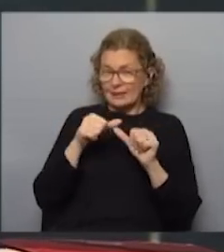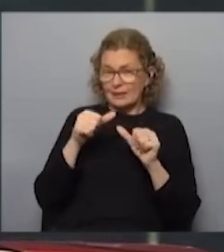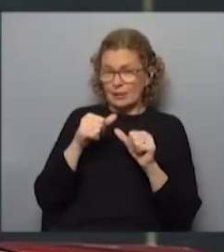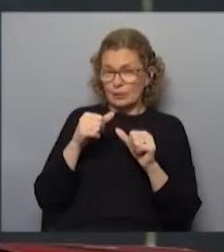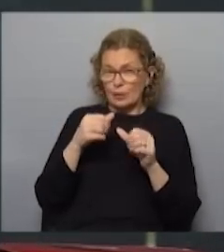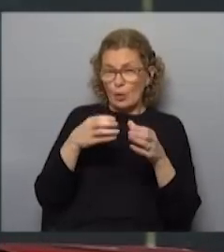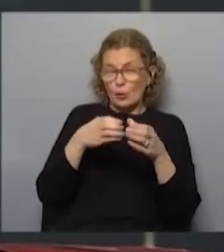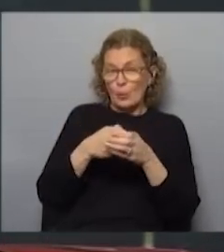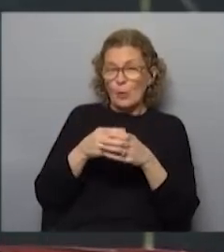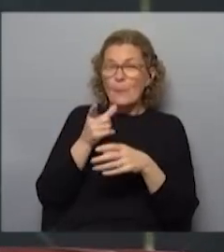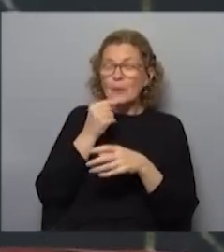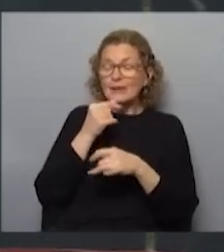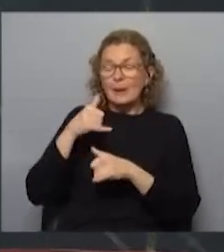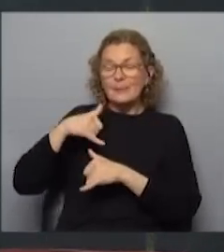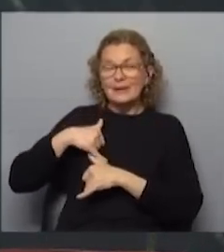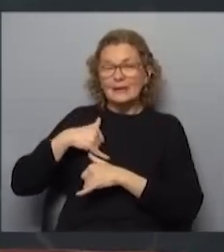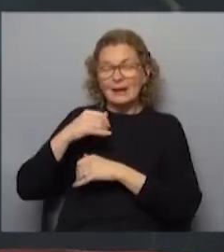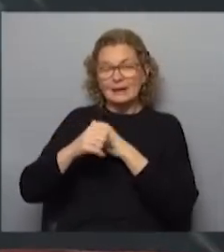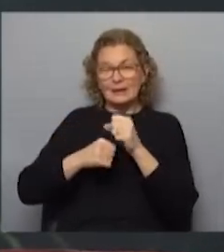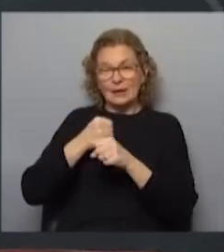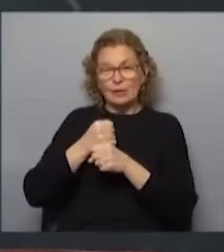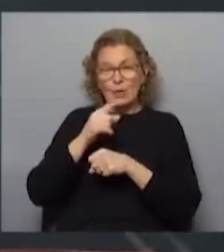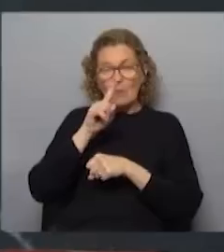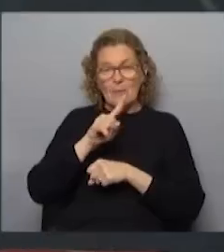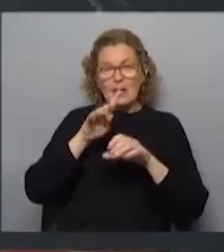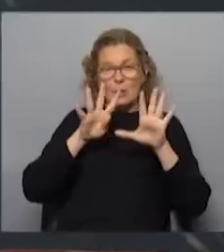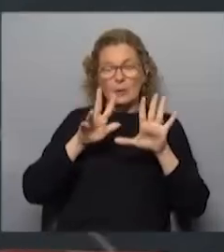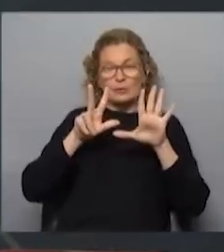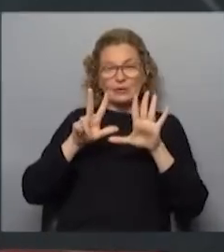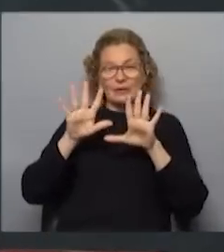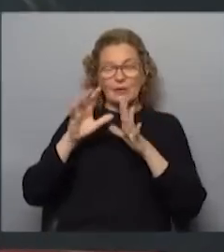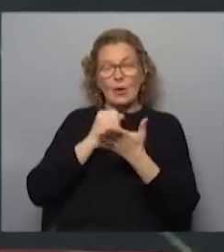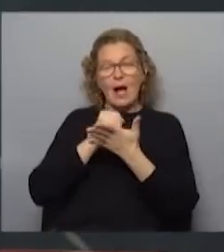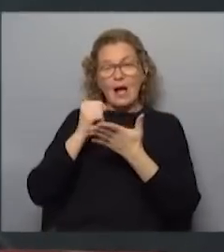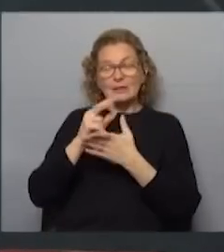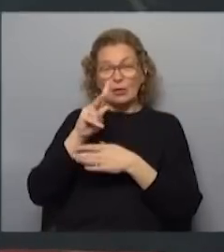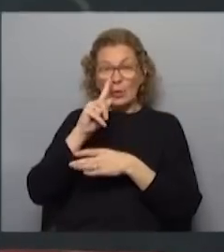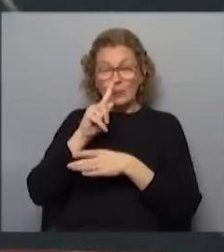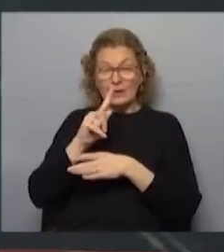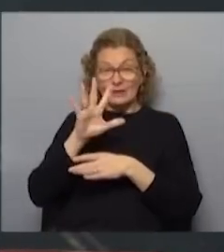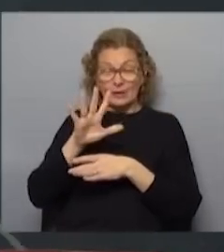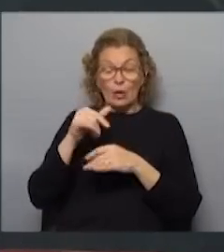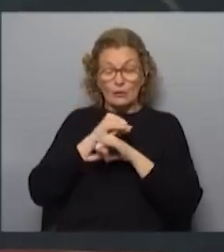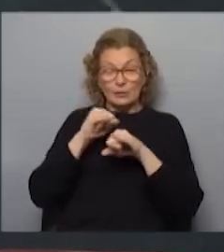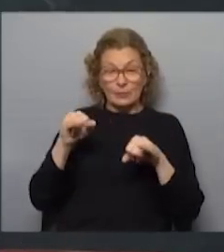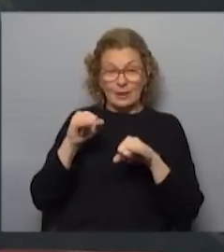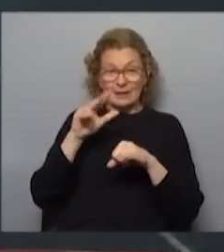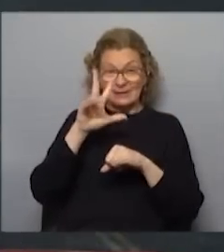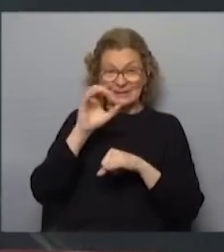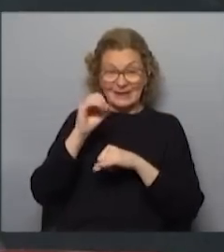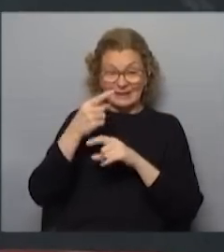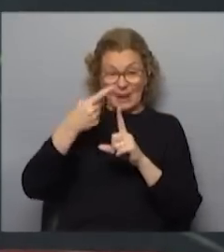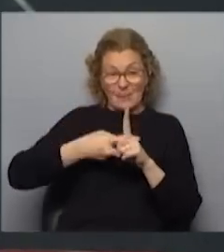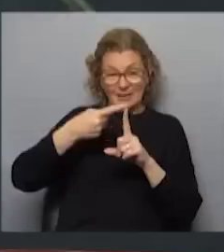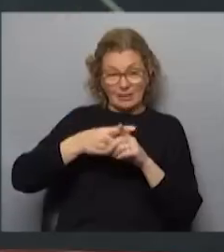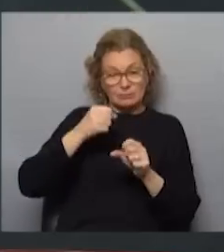organismos policiales y militares entre 1985 y 2005 una vez terminada esta tarea que llevo más de 30 meses